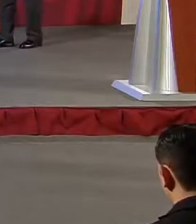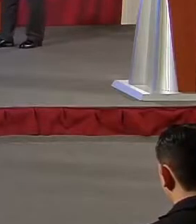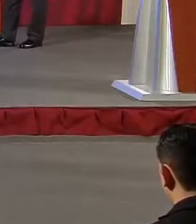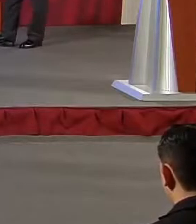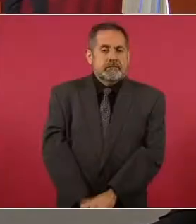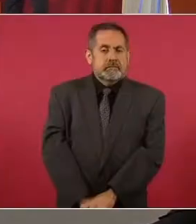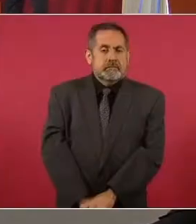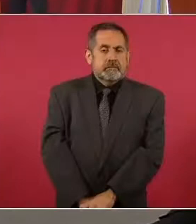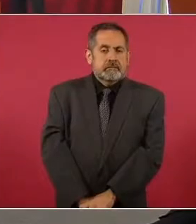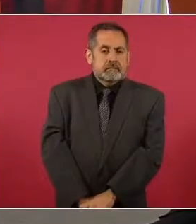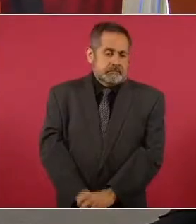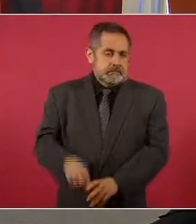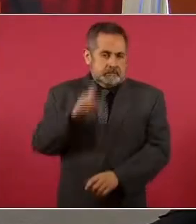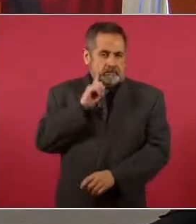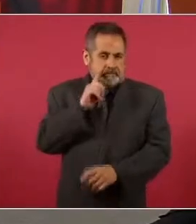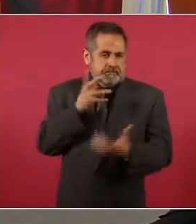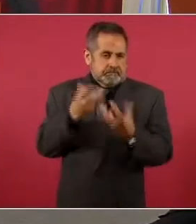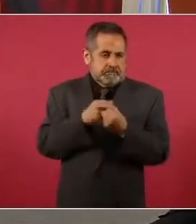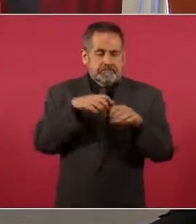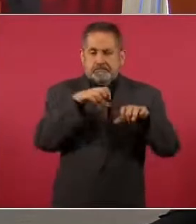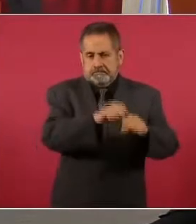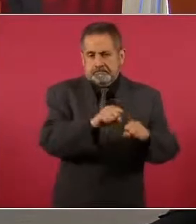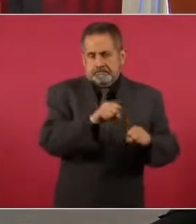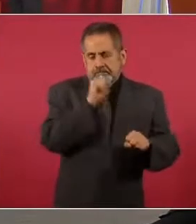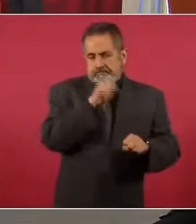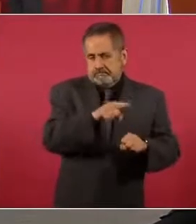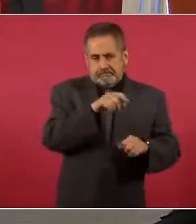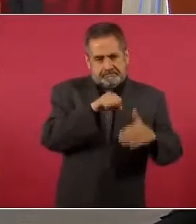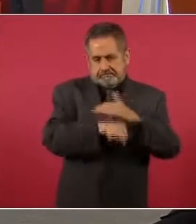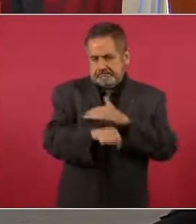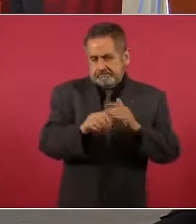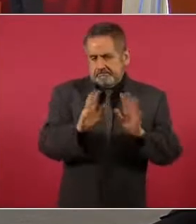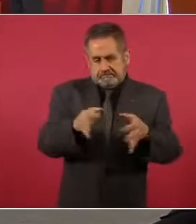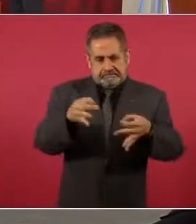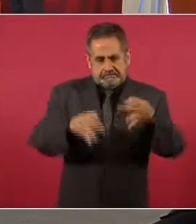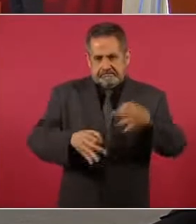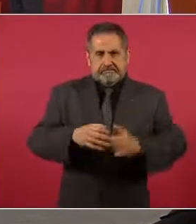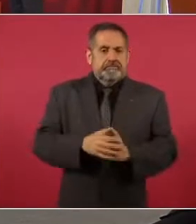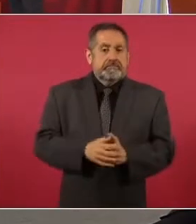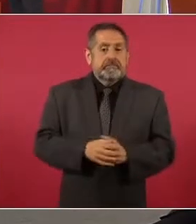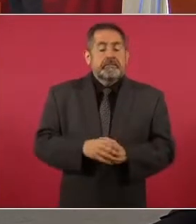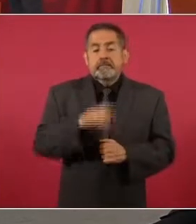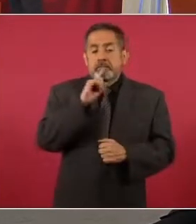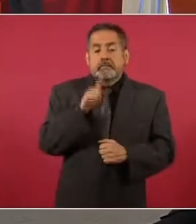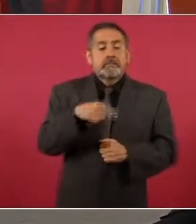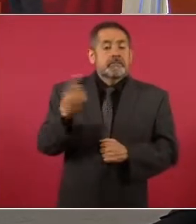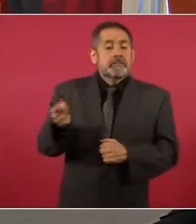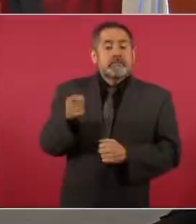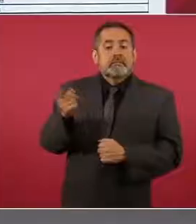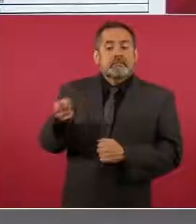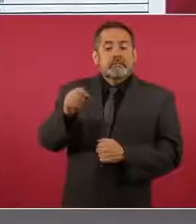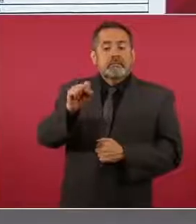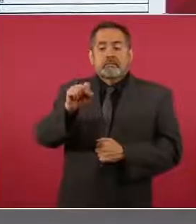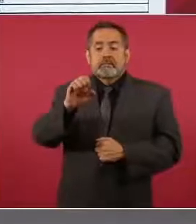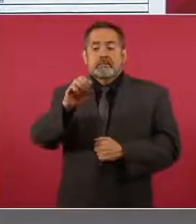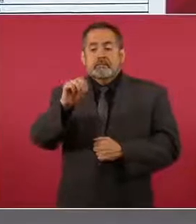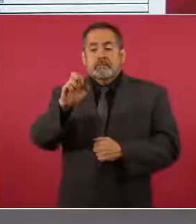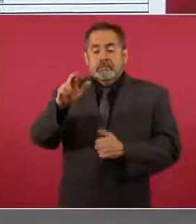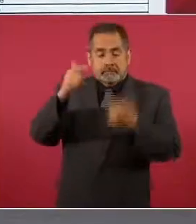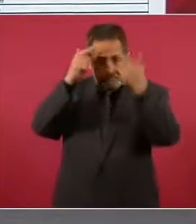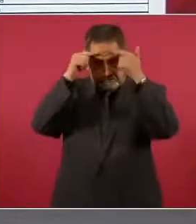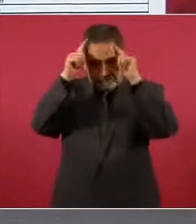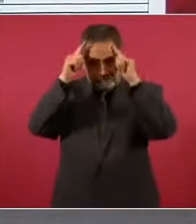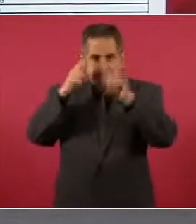y Sinaloa, y quien ya está detenido también. Siguiente. También por parte de la Secretaría de la Marina, en